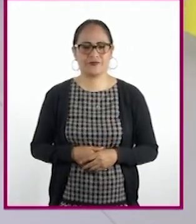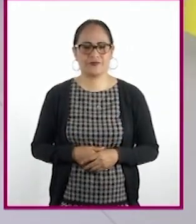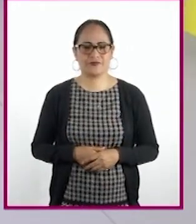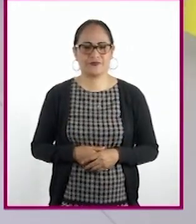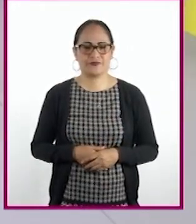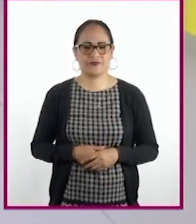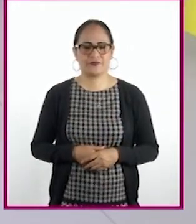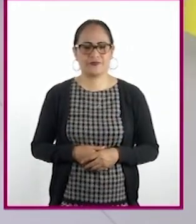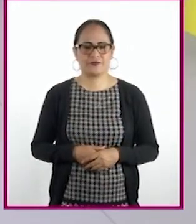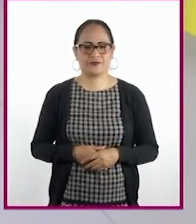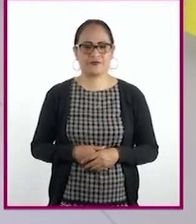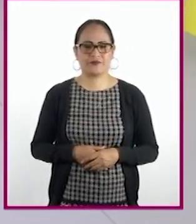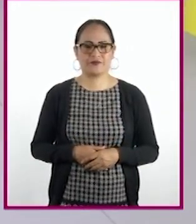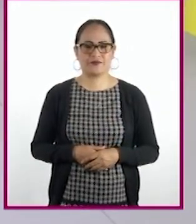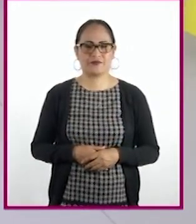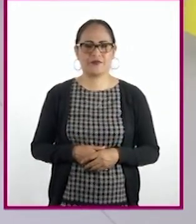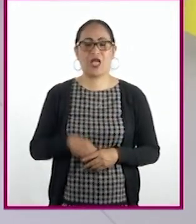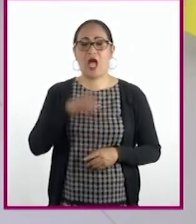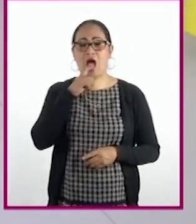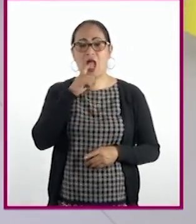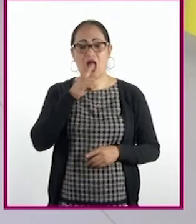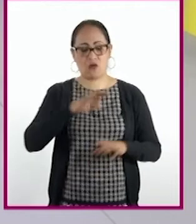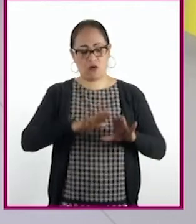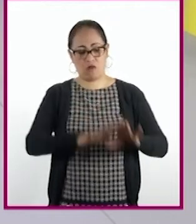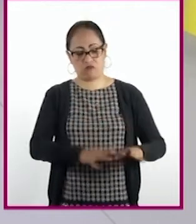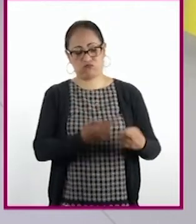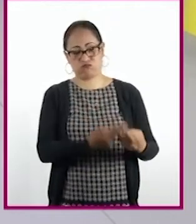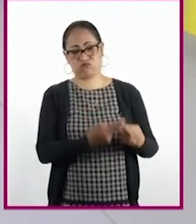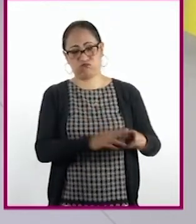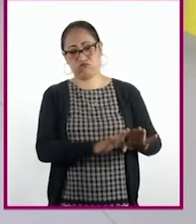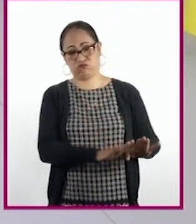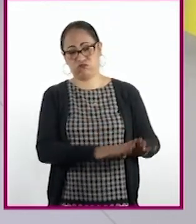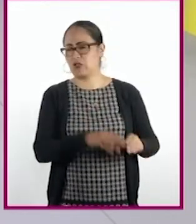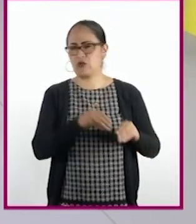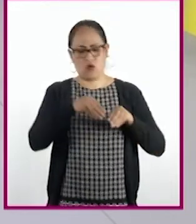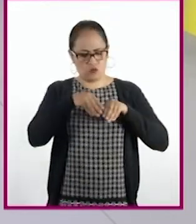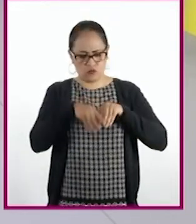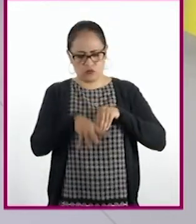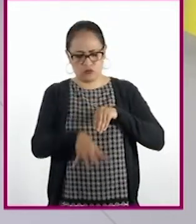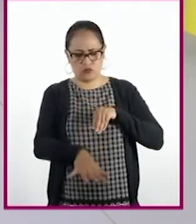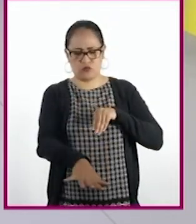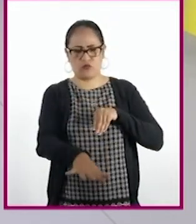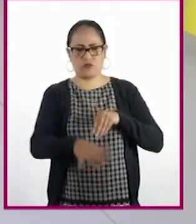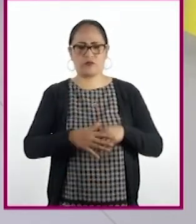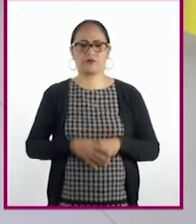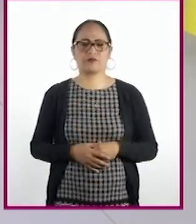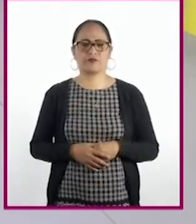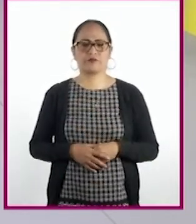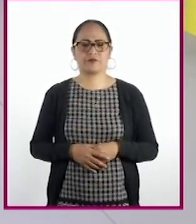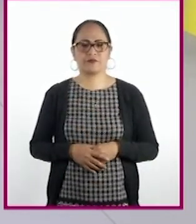Y bueno, de esta forma no se va a quedar estancada. Para ello vamos a ocupar estos.